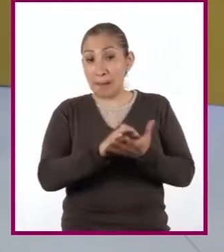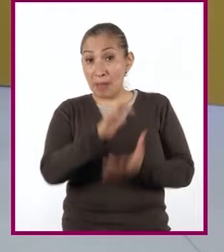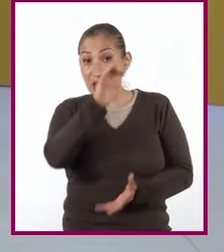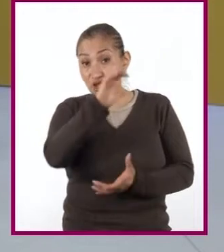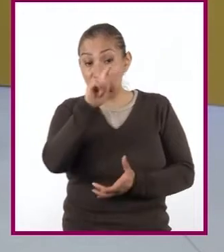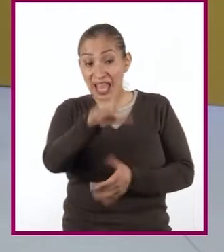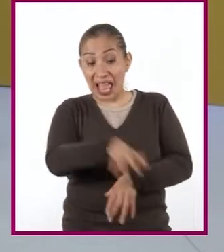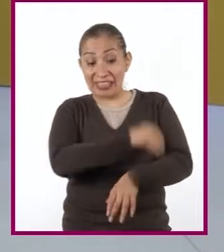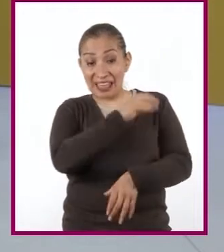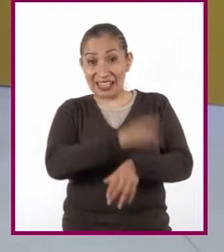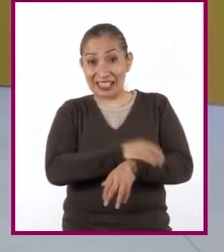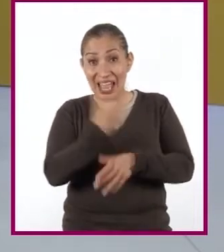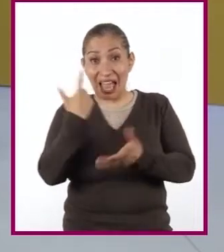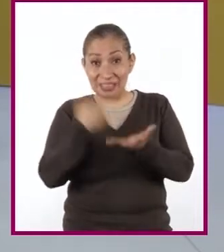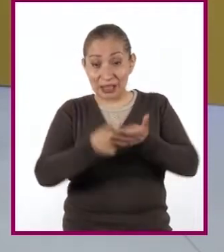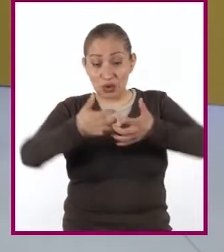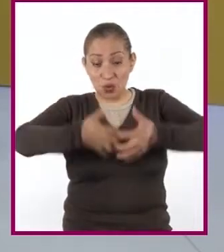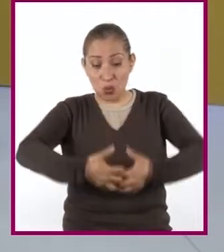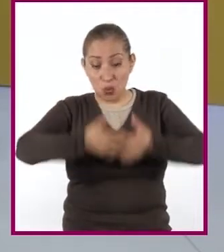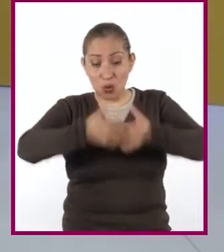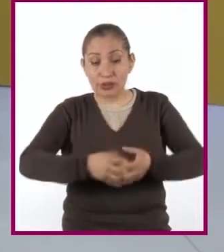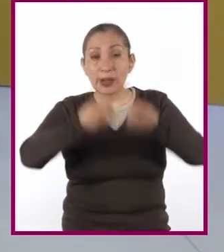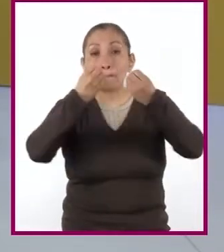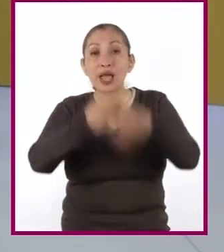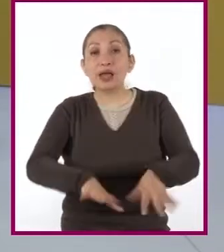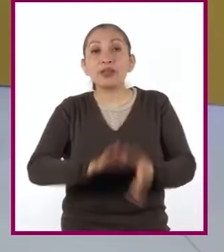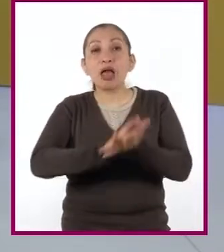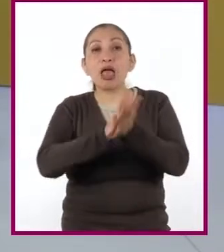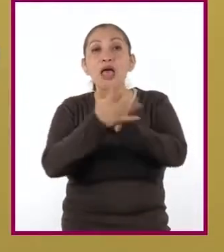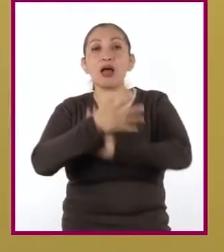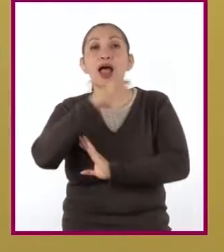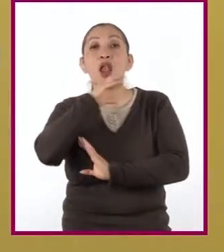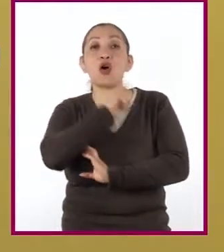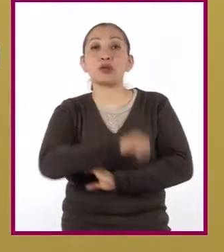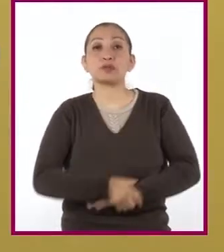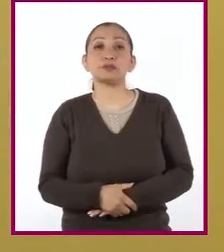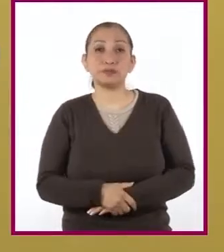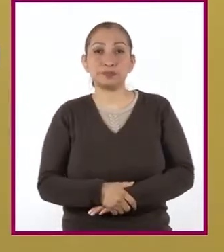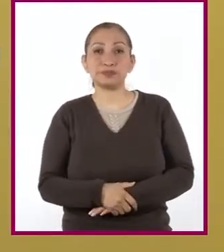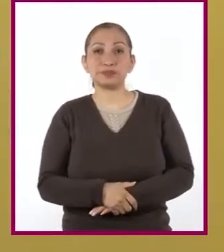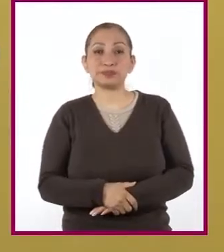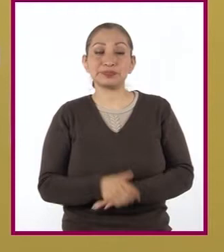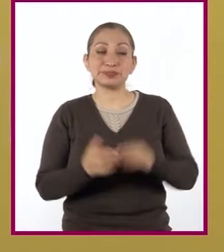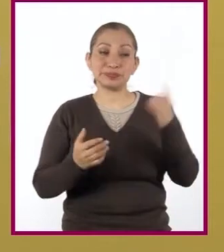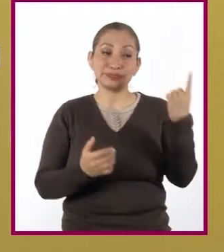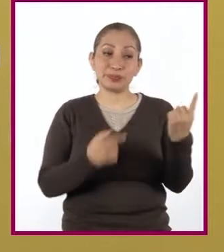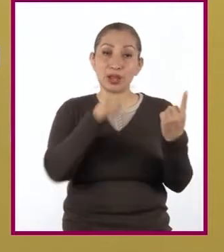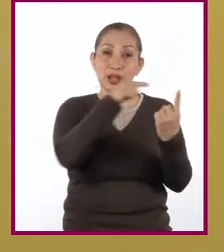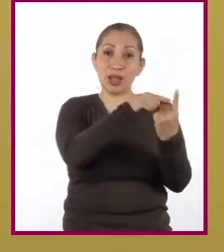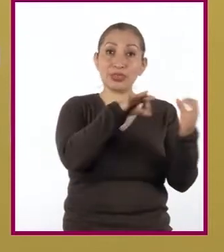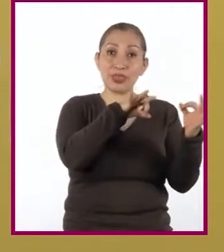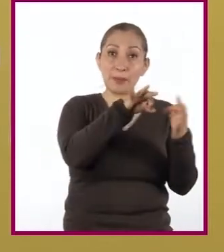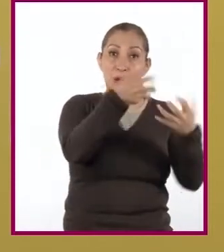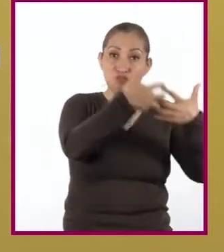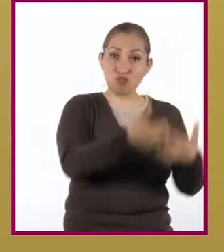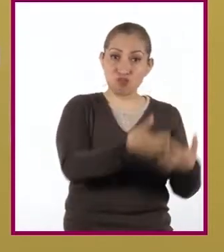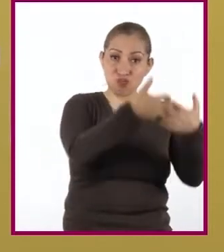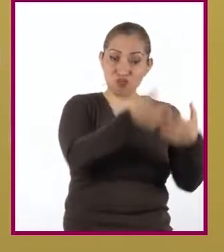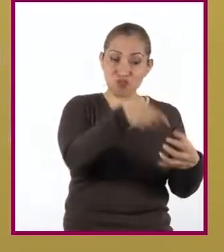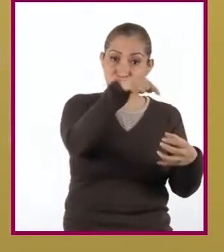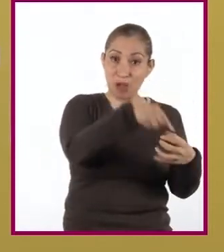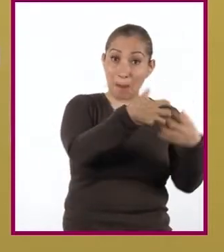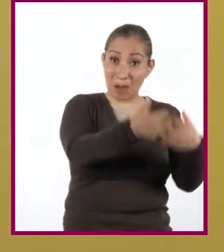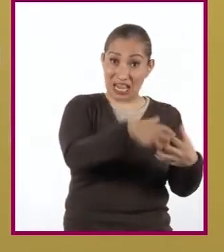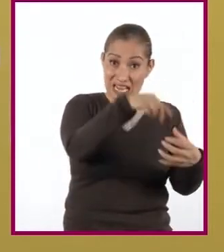parte de la energía que invertimos se pierde en forma de calor. La relación entre el trabajo producido por